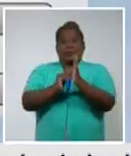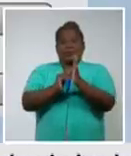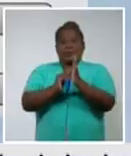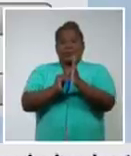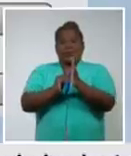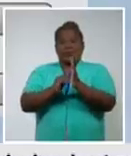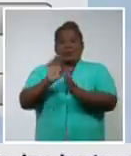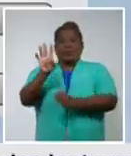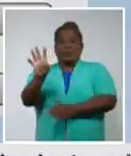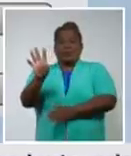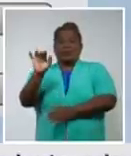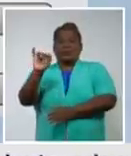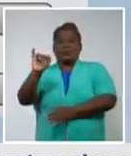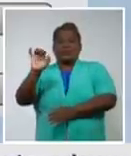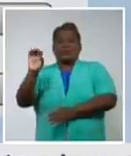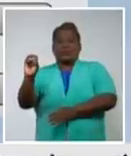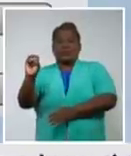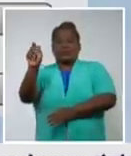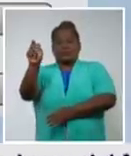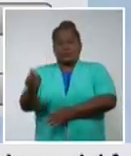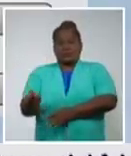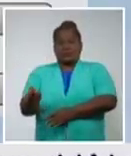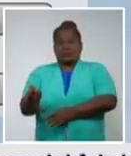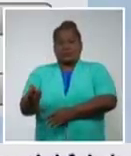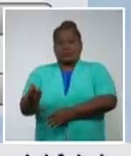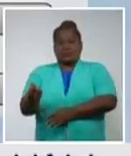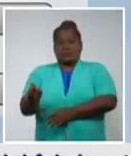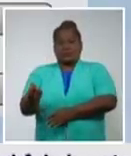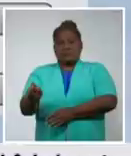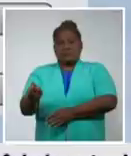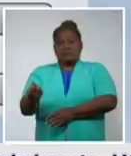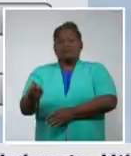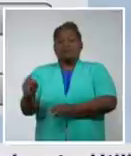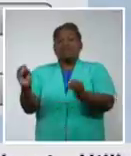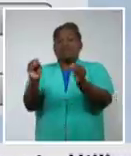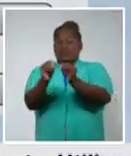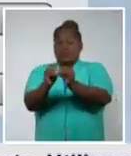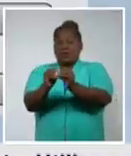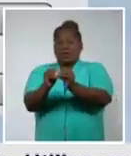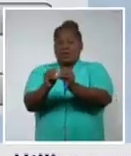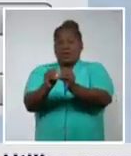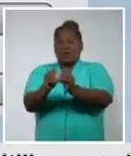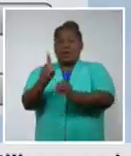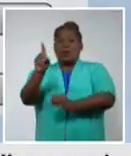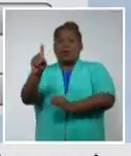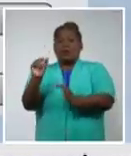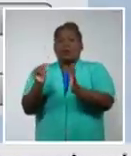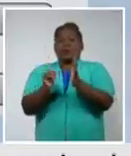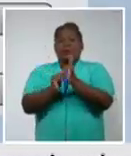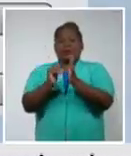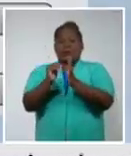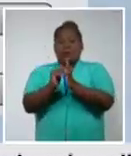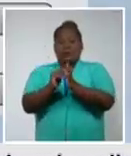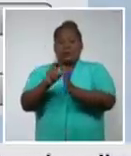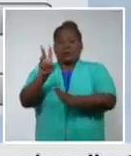2.460 casos. Estamos hablando de un total de